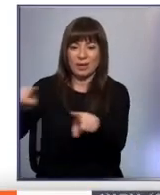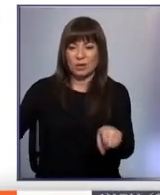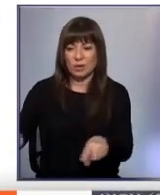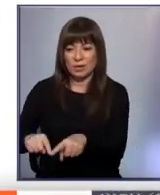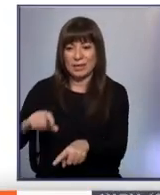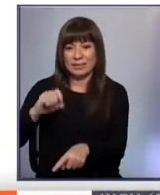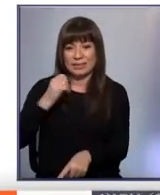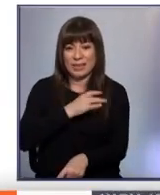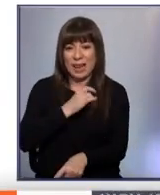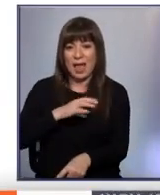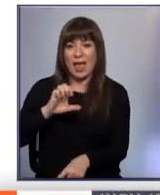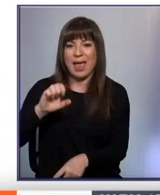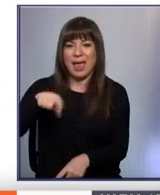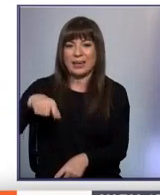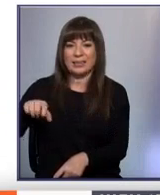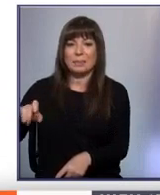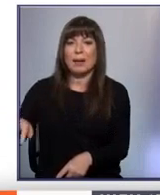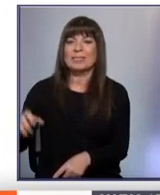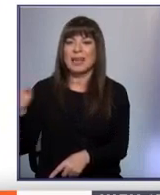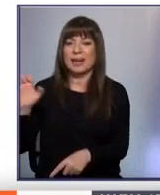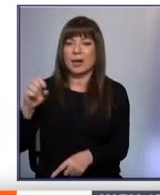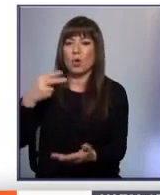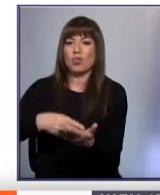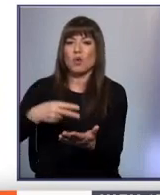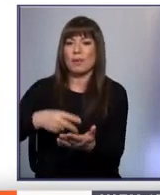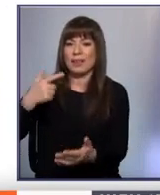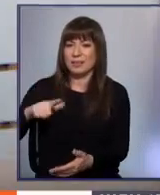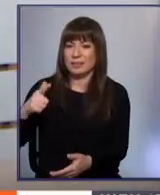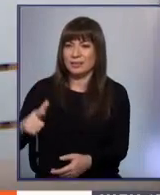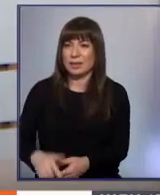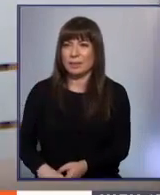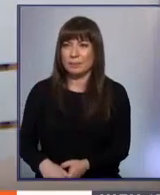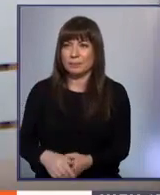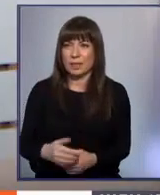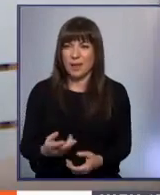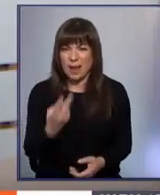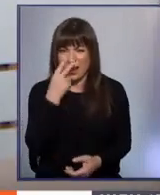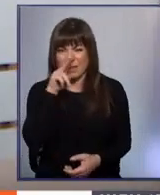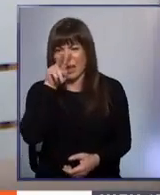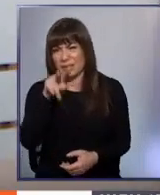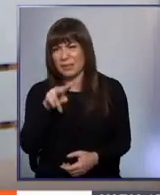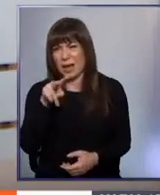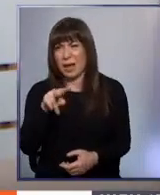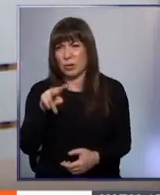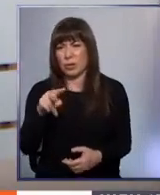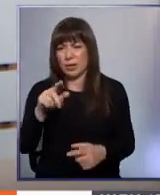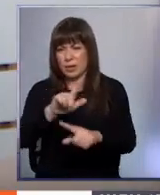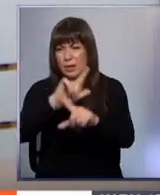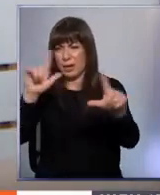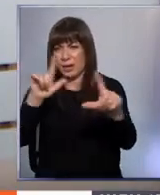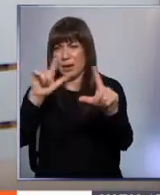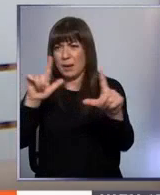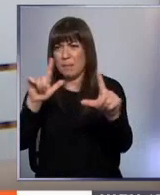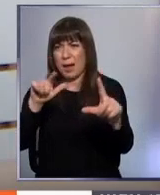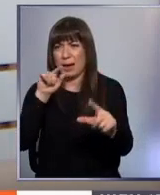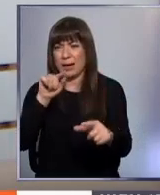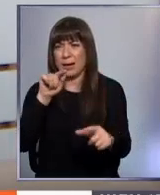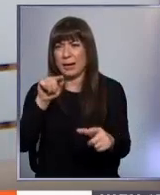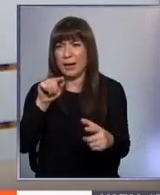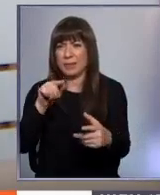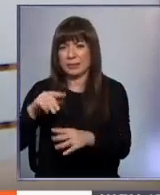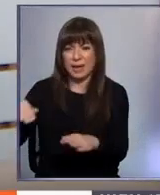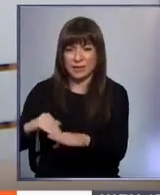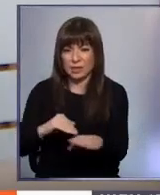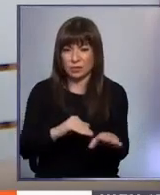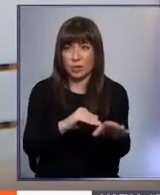en enero del año 2017. Se levantaron unas imágenes desde el estacionamiento del strip center de donde está ubicado Chile